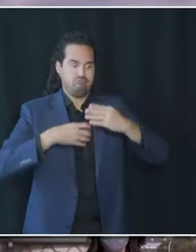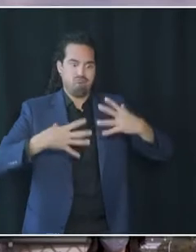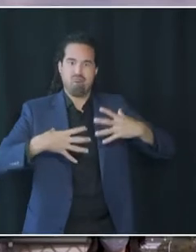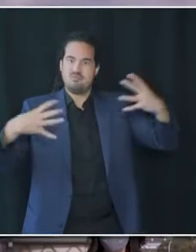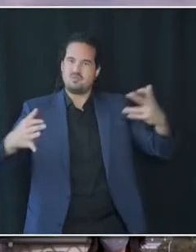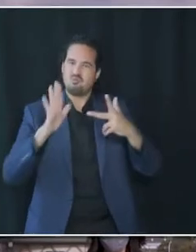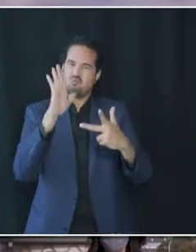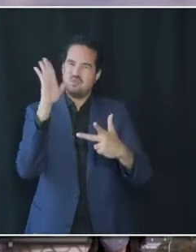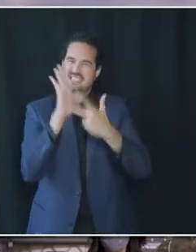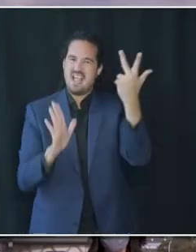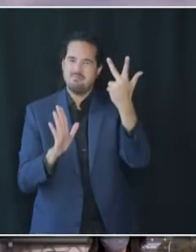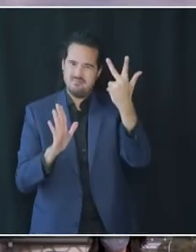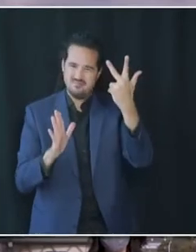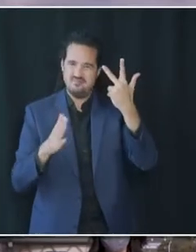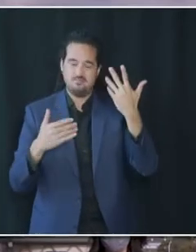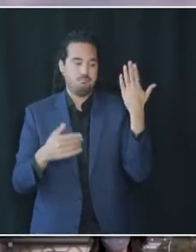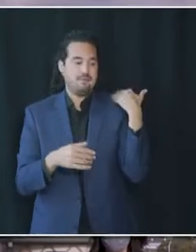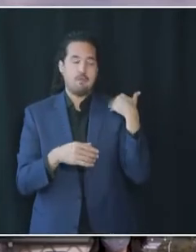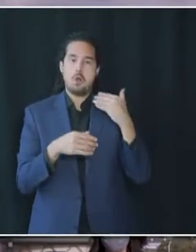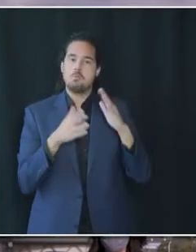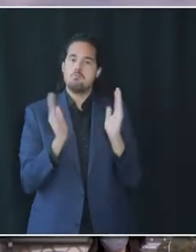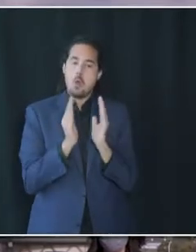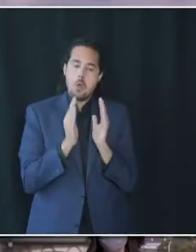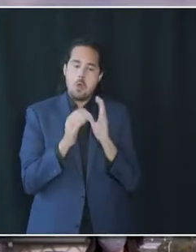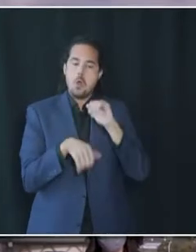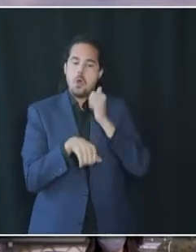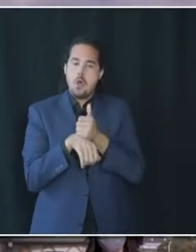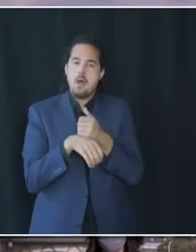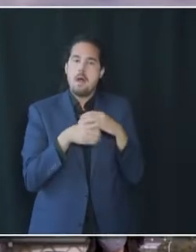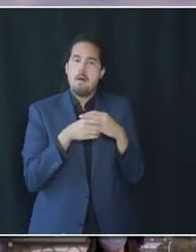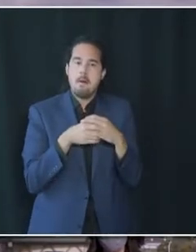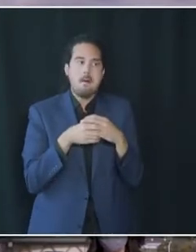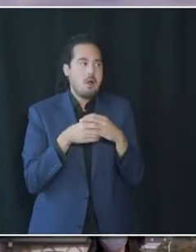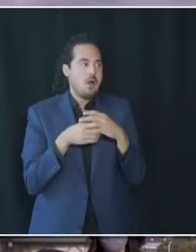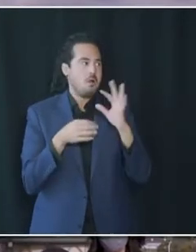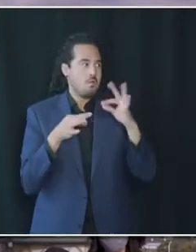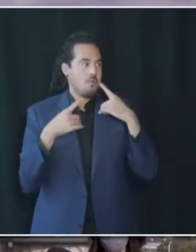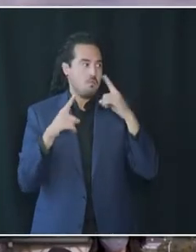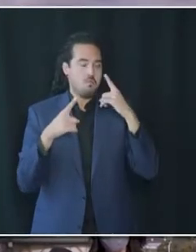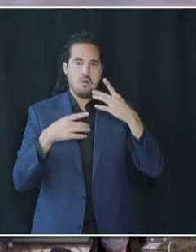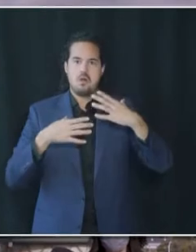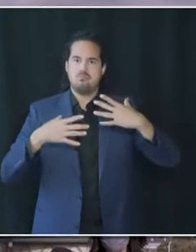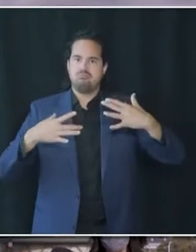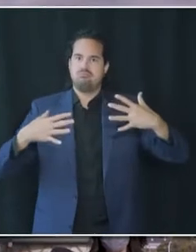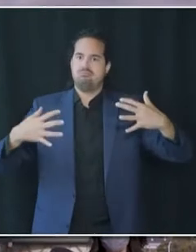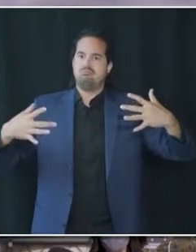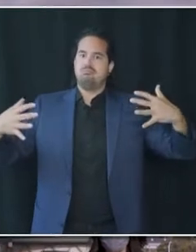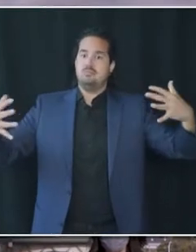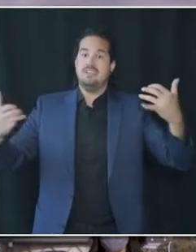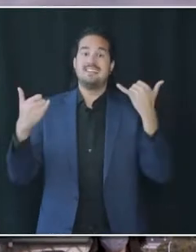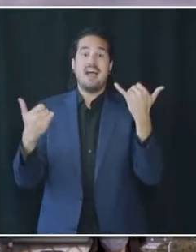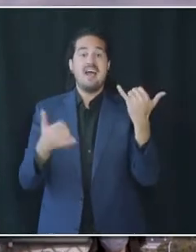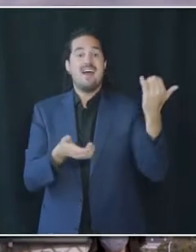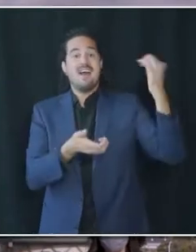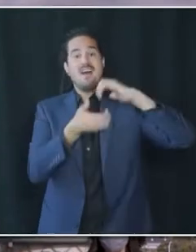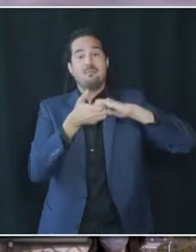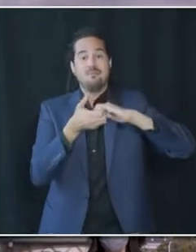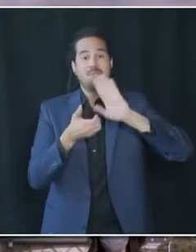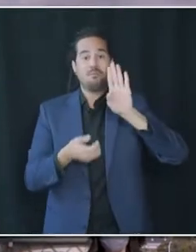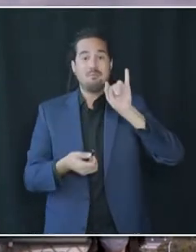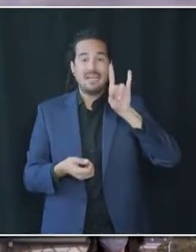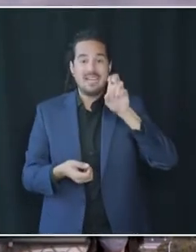con el gobierno de bain no sólo aquí en el norte de california sino también en el sur de california los esfuerzos de